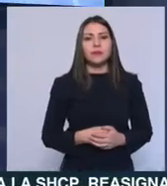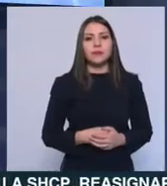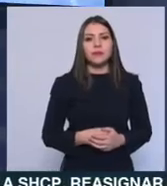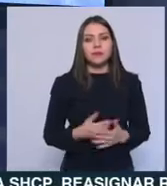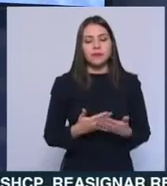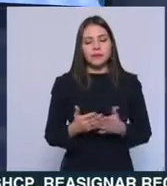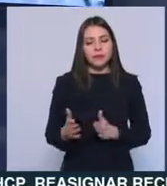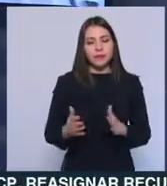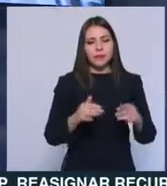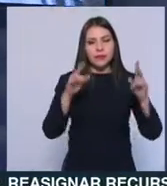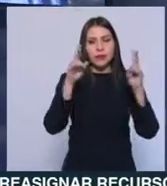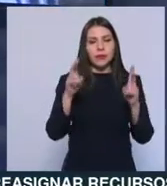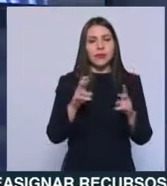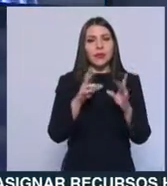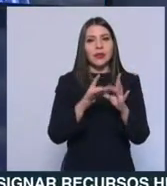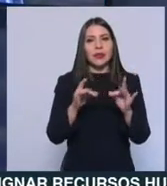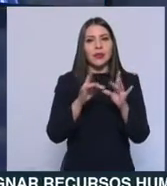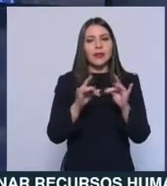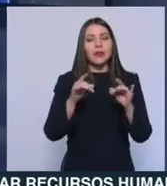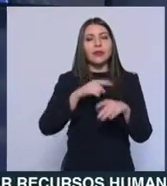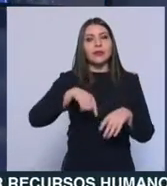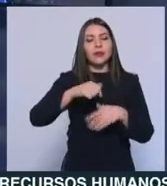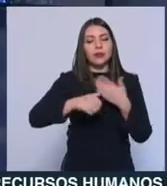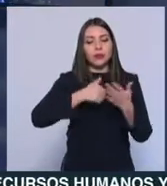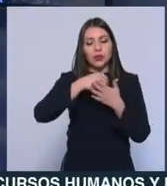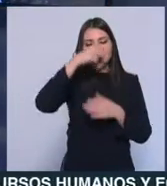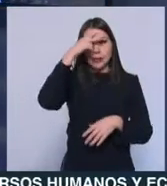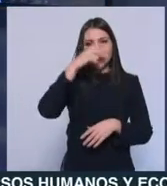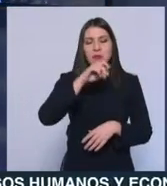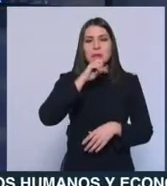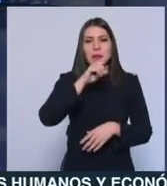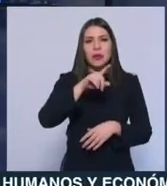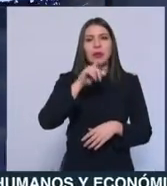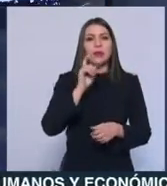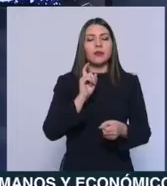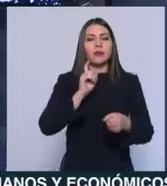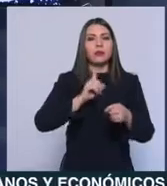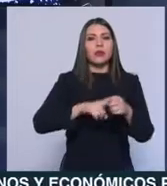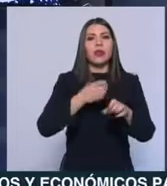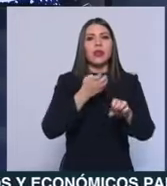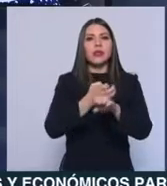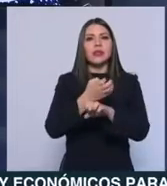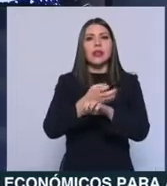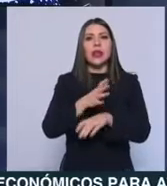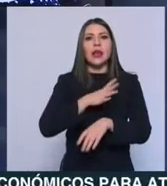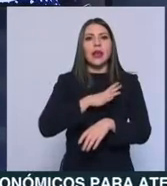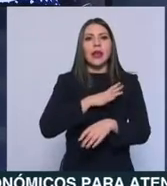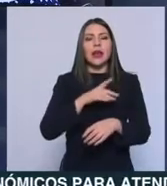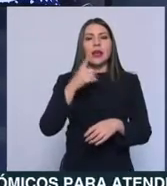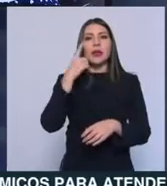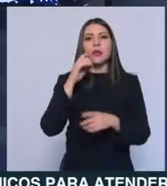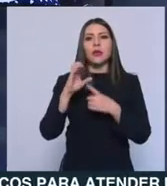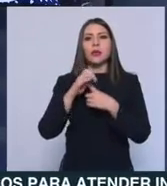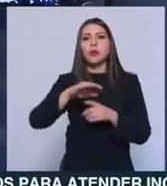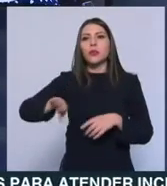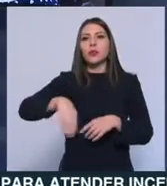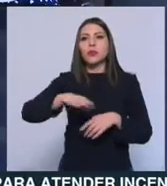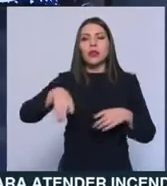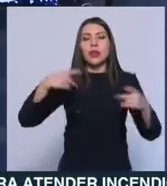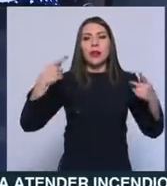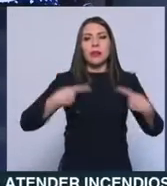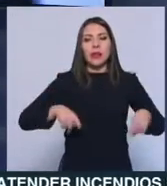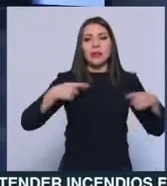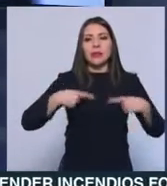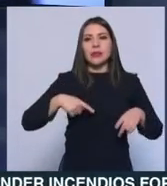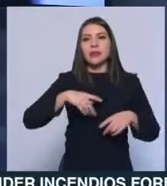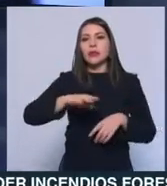Cambiamos de información y le damos a conocer que la Ciudad de México se suma a los estados que ya cuentan con una comisión de búsqueda de personas, por lo que invitó